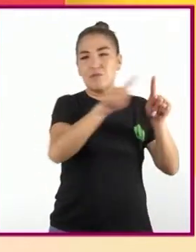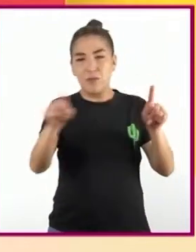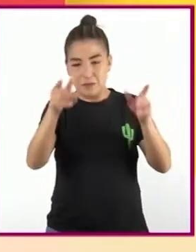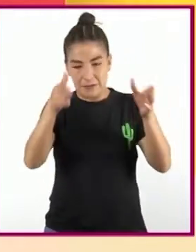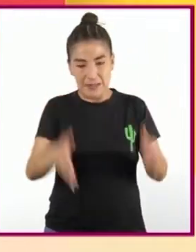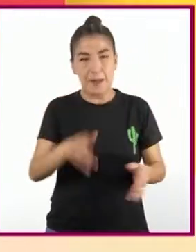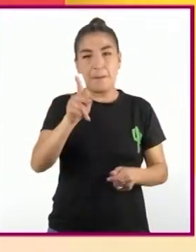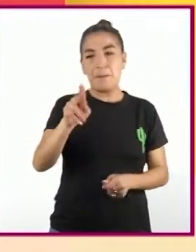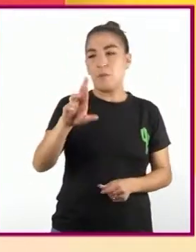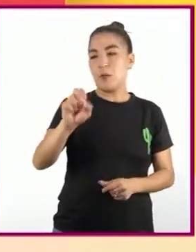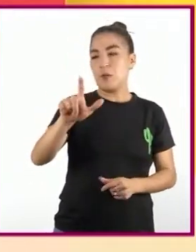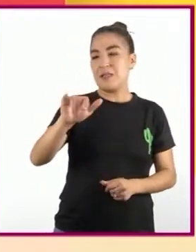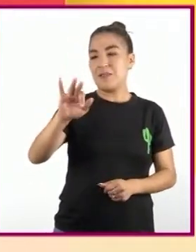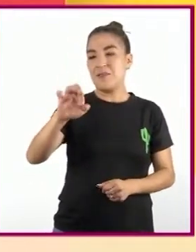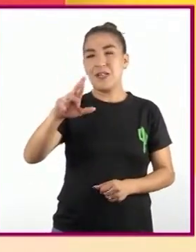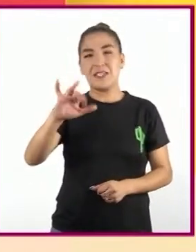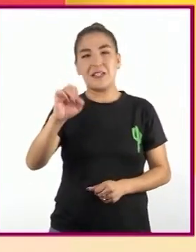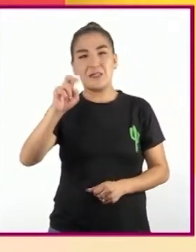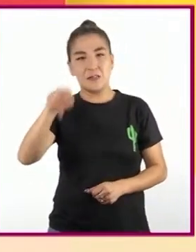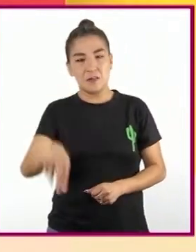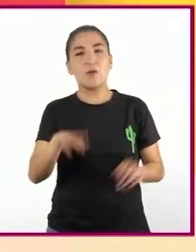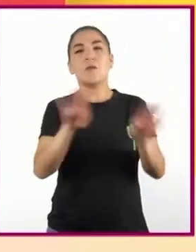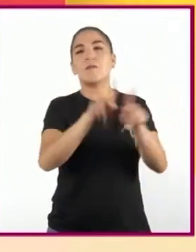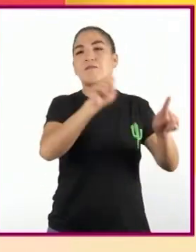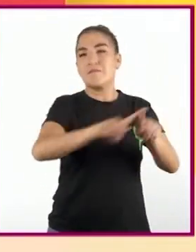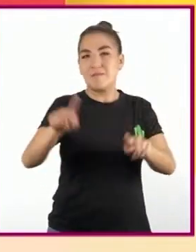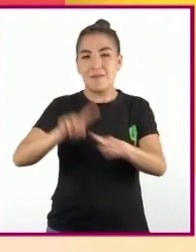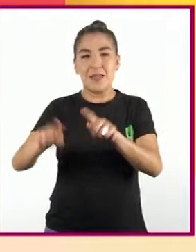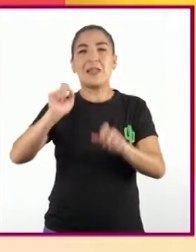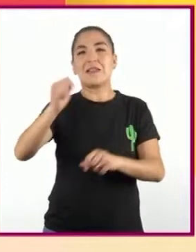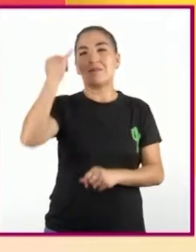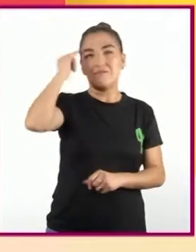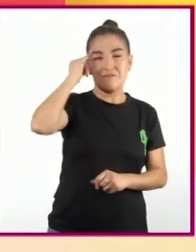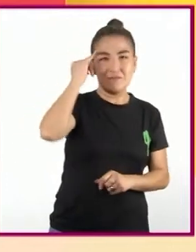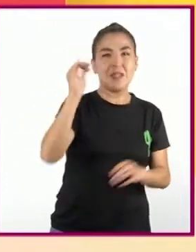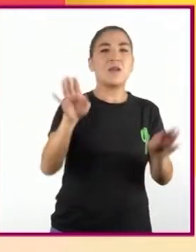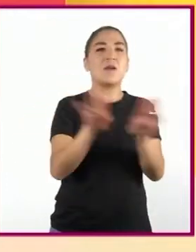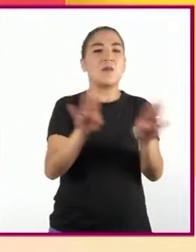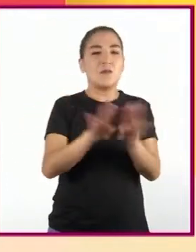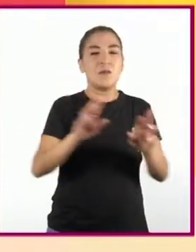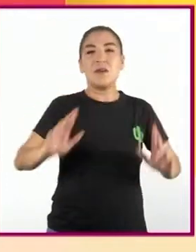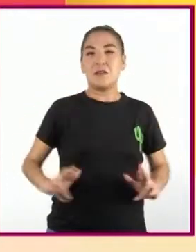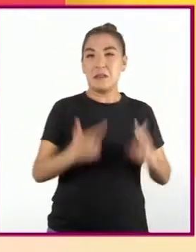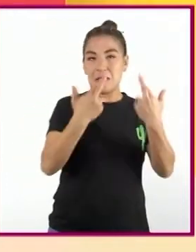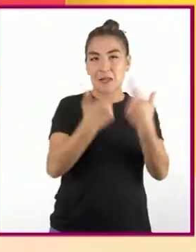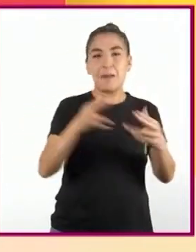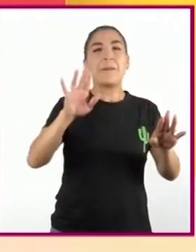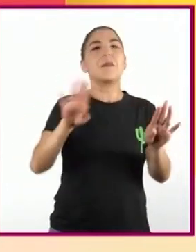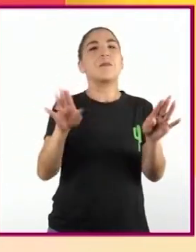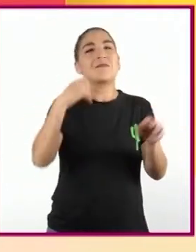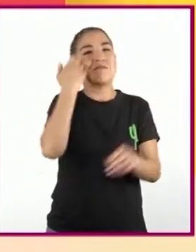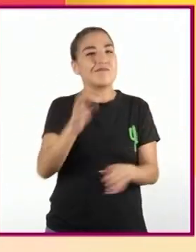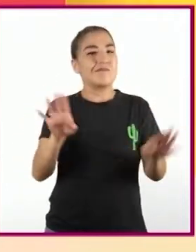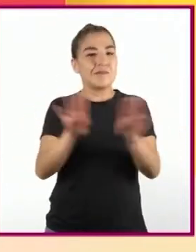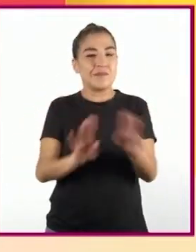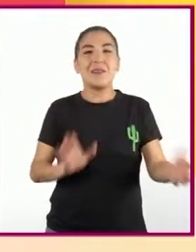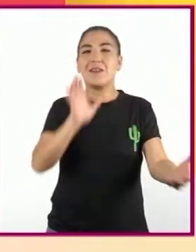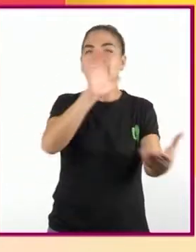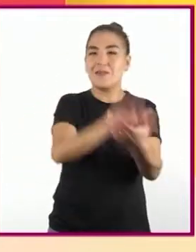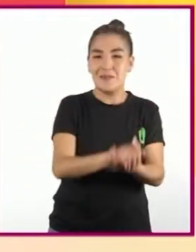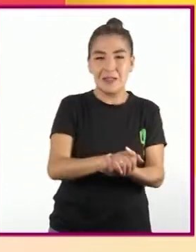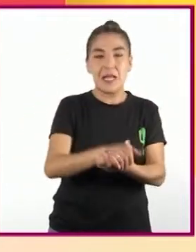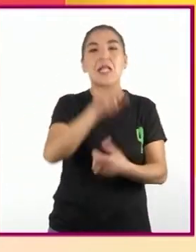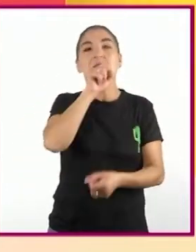proliferación de los asentamientos pluriétnicos y de diversificación extrema de las alianzas por matrimonio, así como